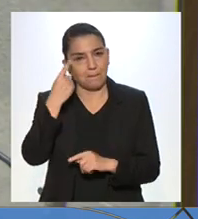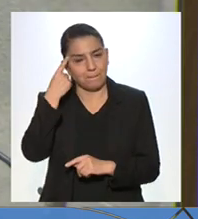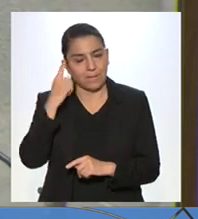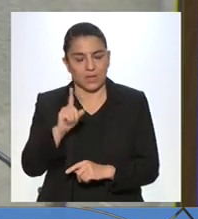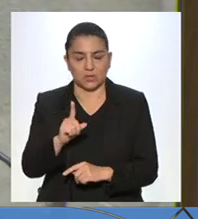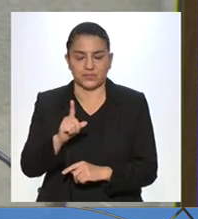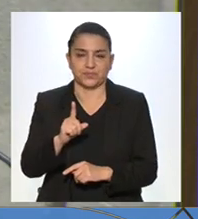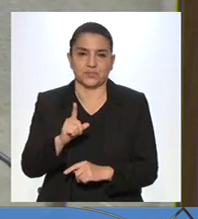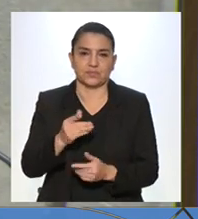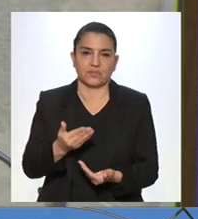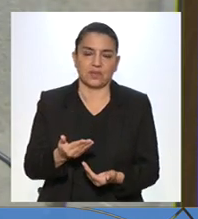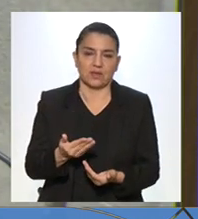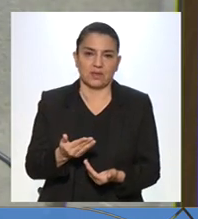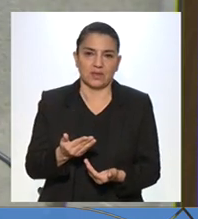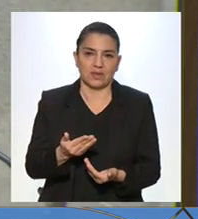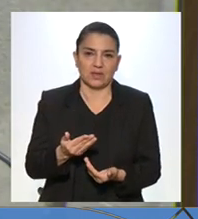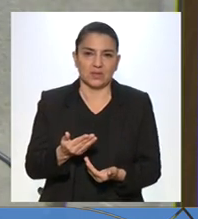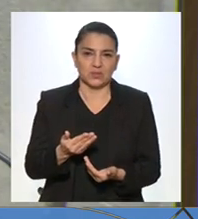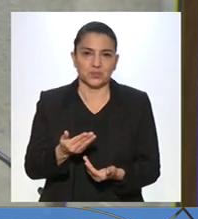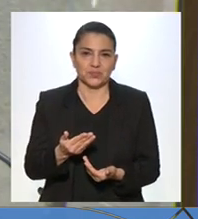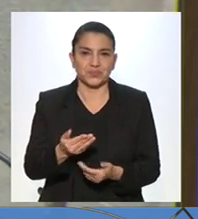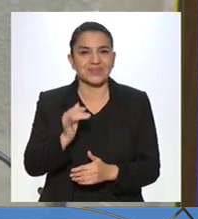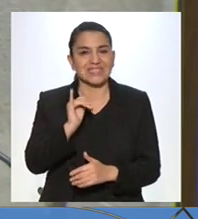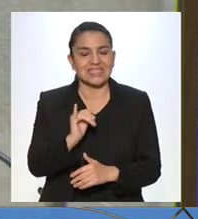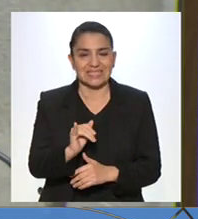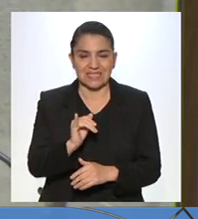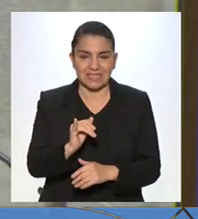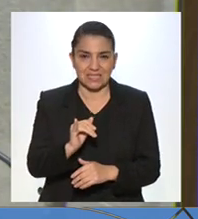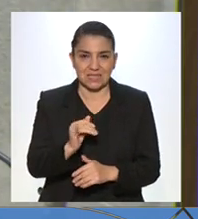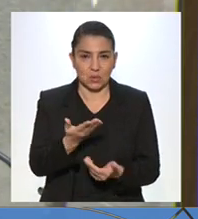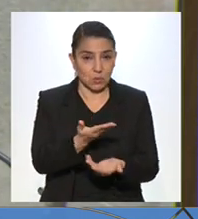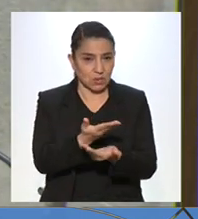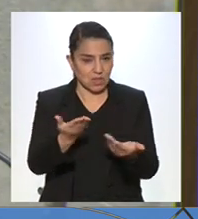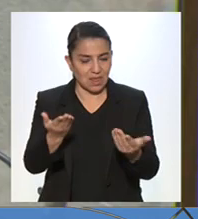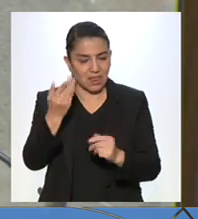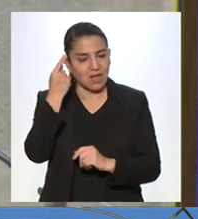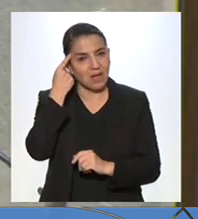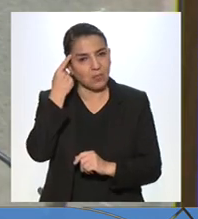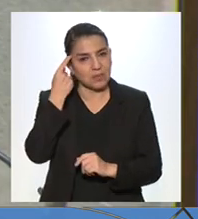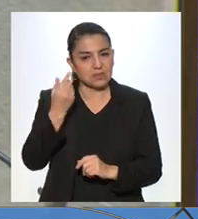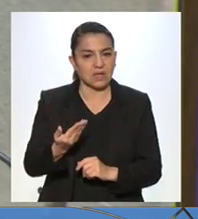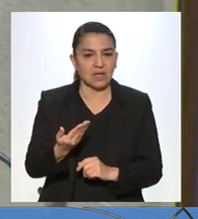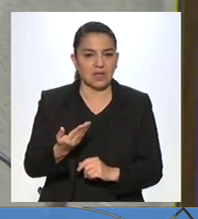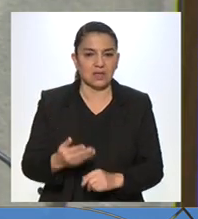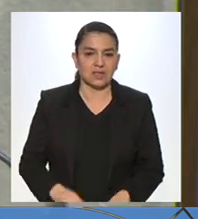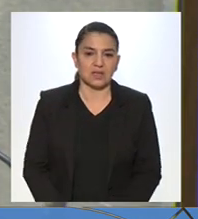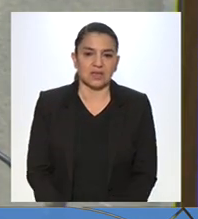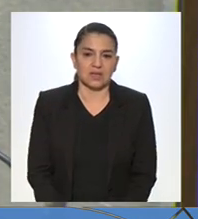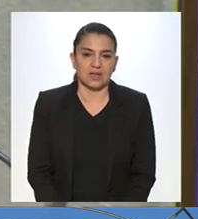eso, respecto a si es que ustedes consideran que